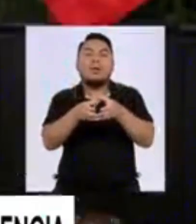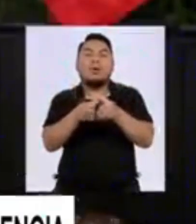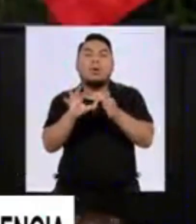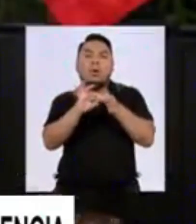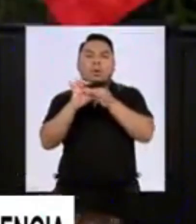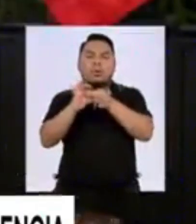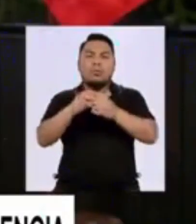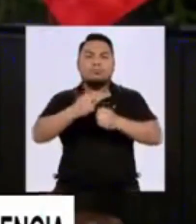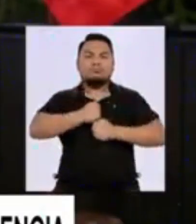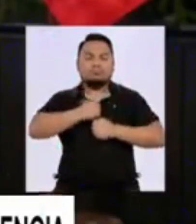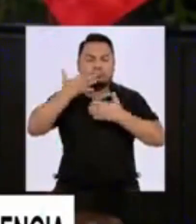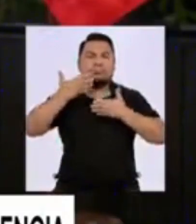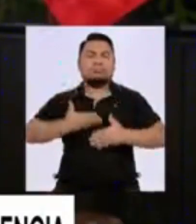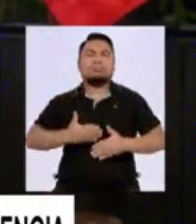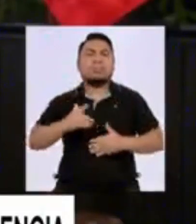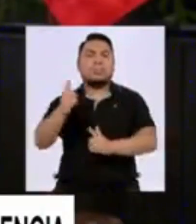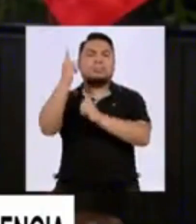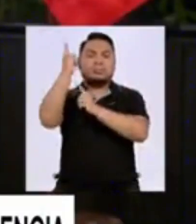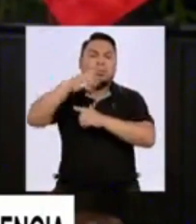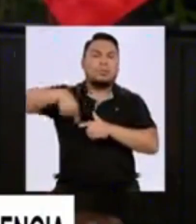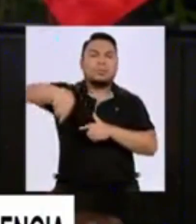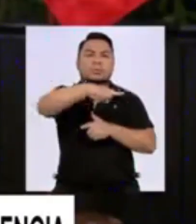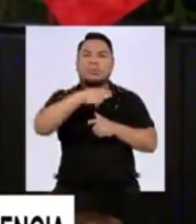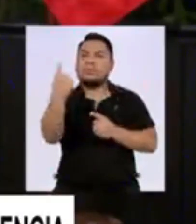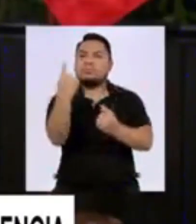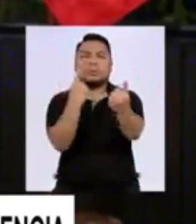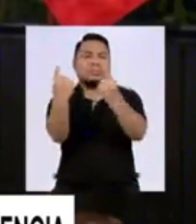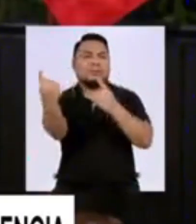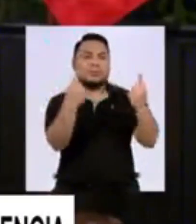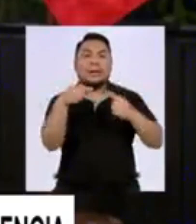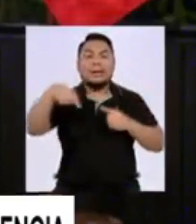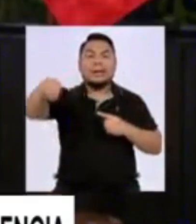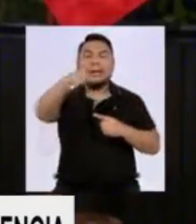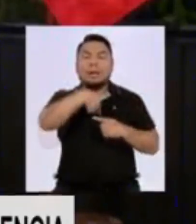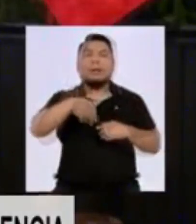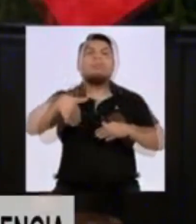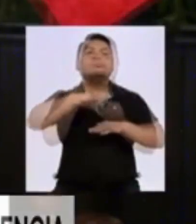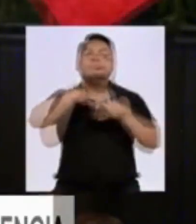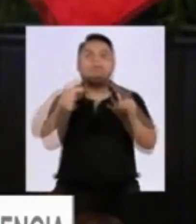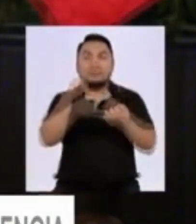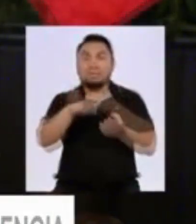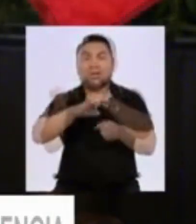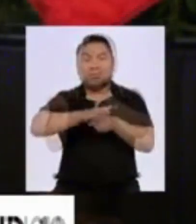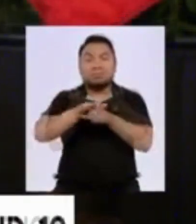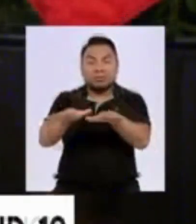quien articula el accionar de nuestras Fuerzas Armadas.